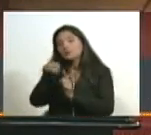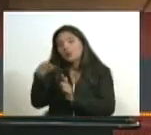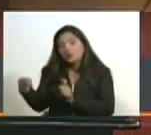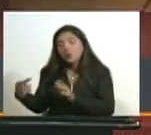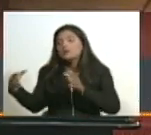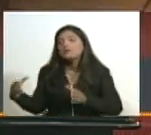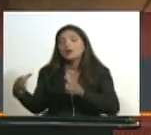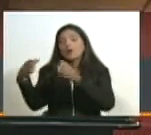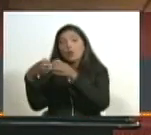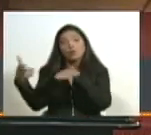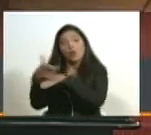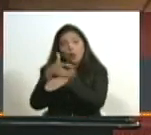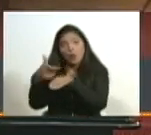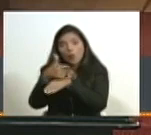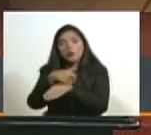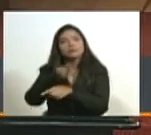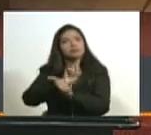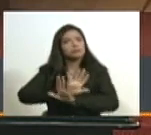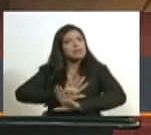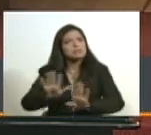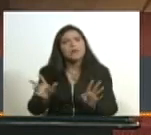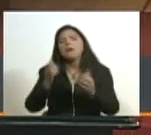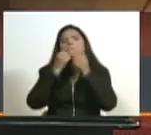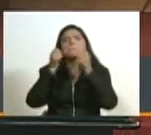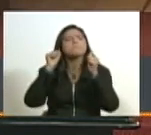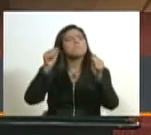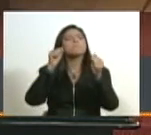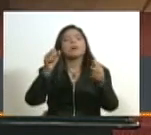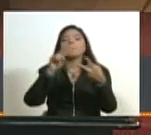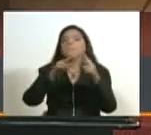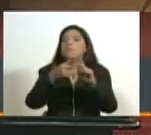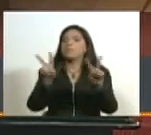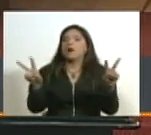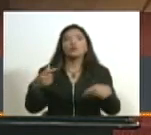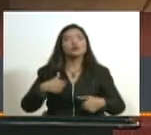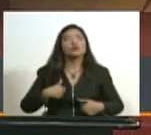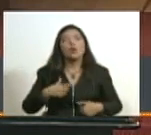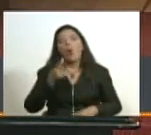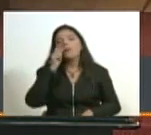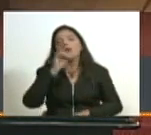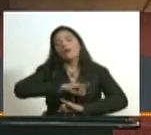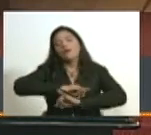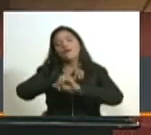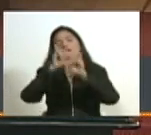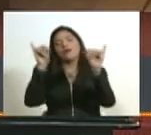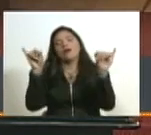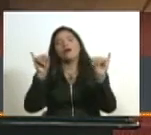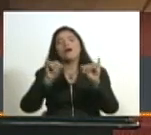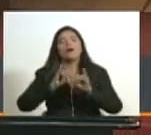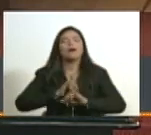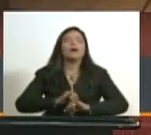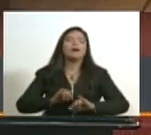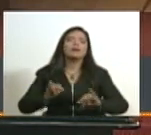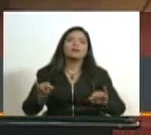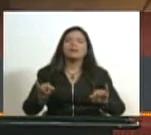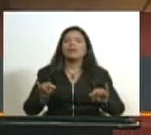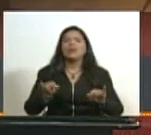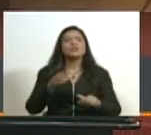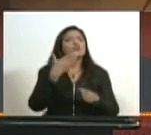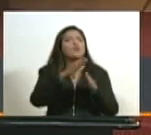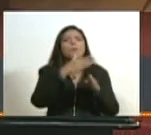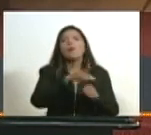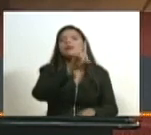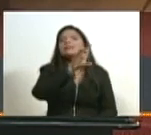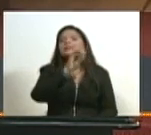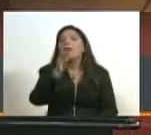reúne con el gobierno y hace sus manifestaciones pacíficas, yo sería el hombre más feliz. Que vayan 100.000 personas, muy bien,